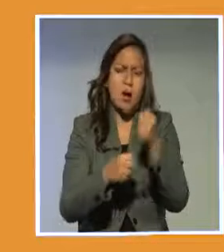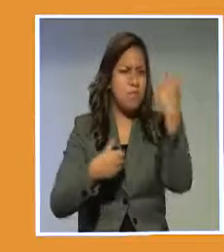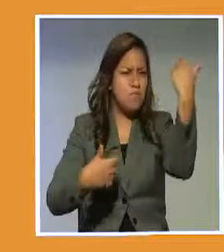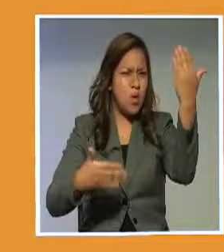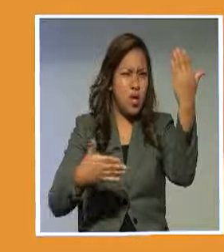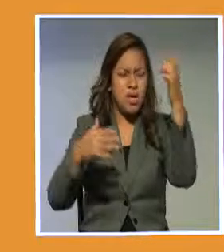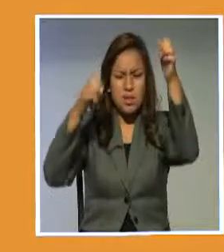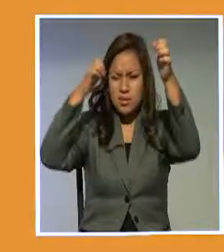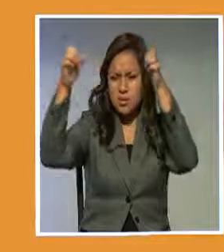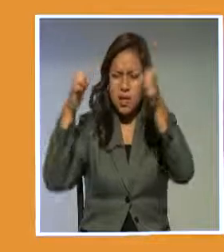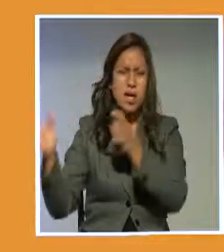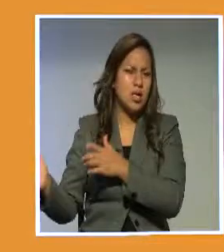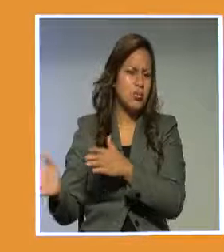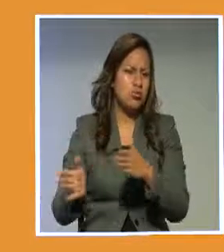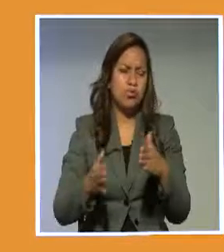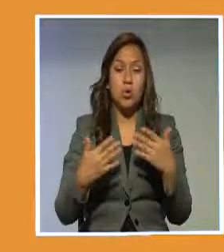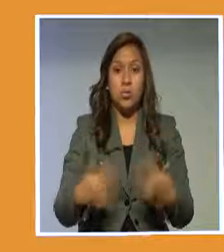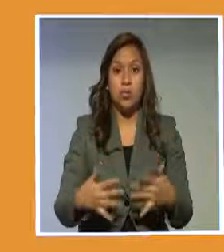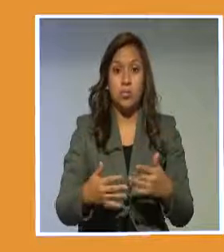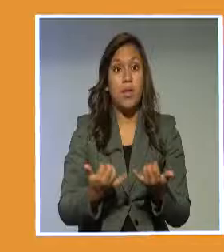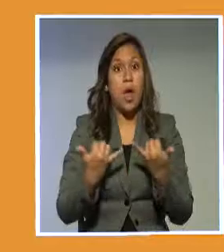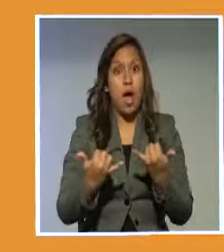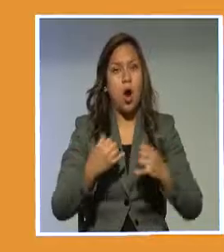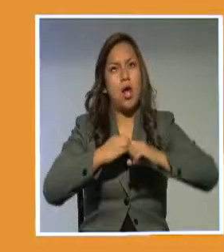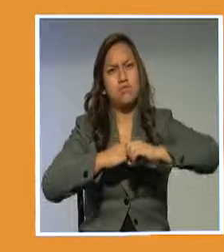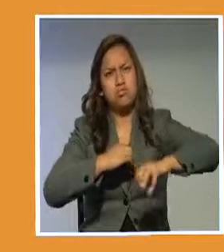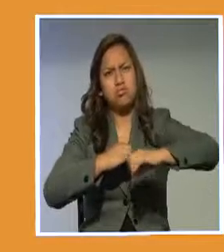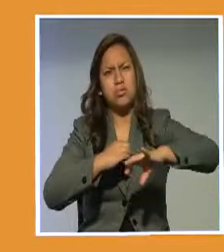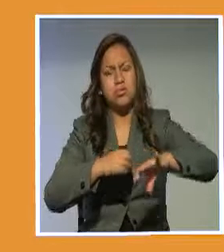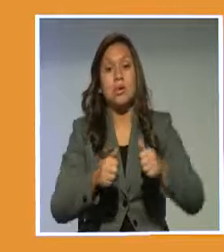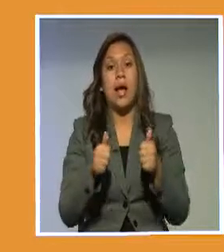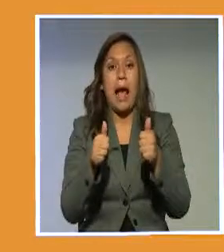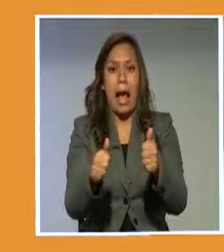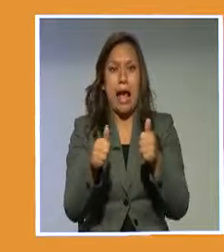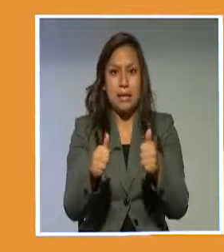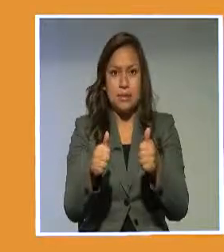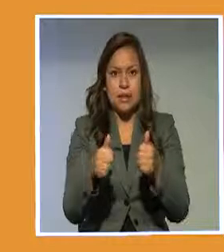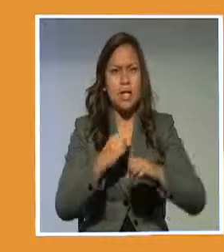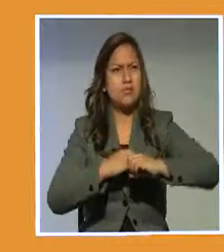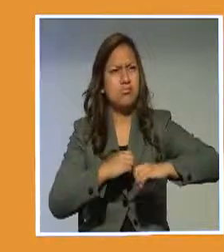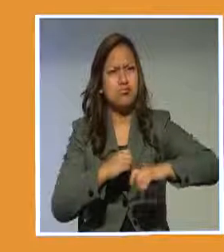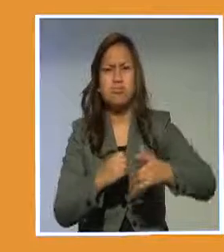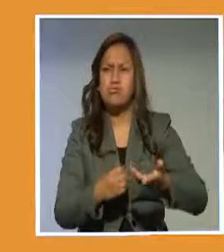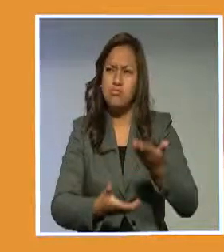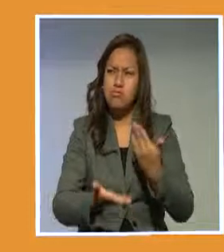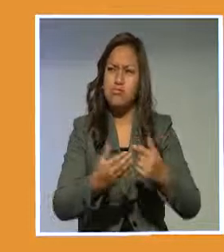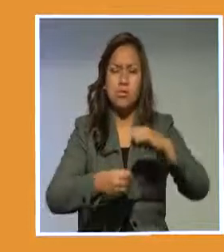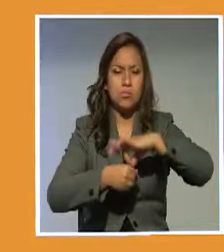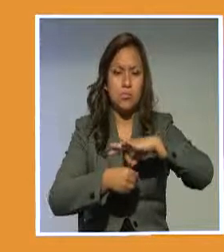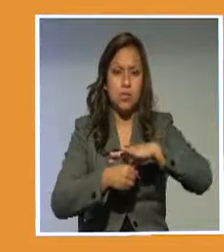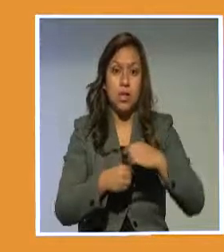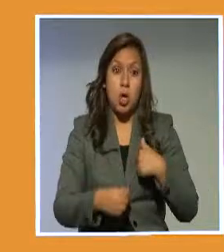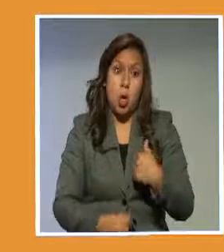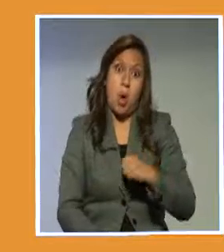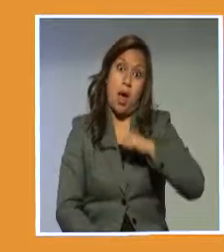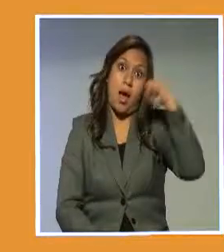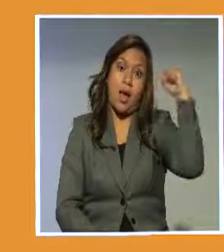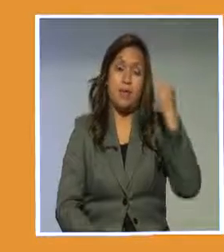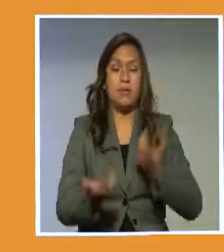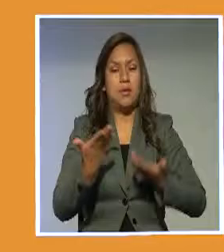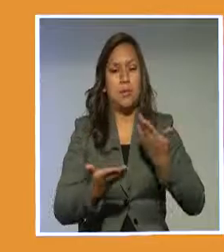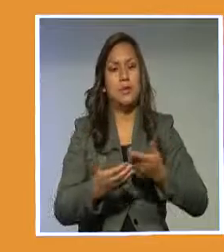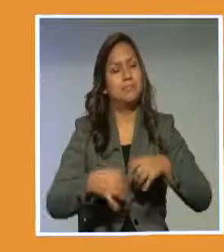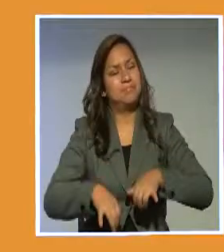enfrentamos una candidatura más para la reelección a la Asamblea Nacional. Así que seguiremos sirviendo a nuestro país con apoyo de